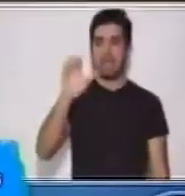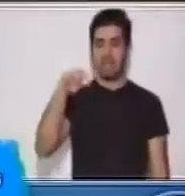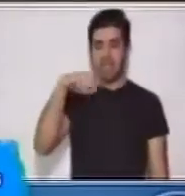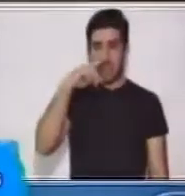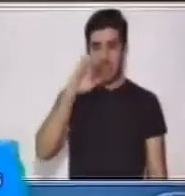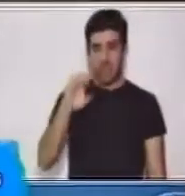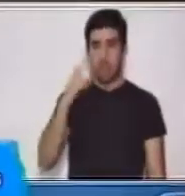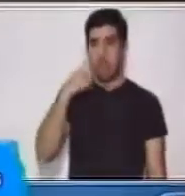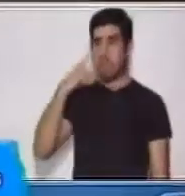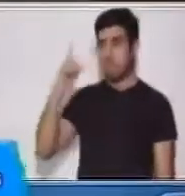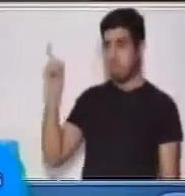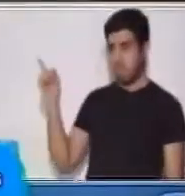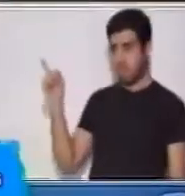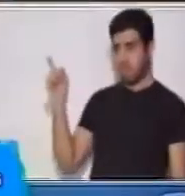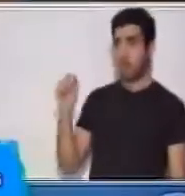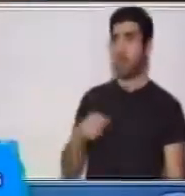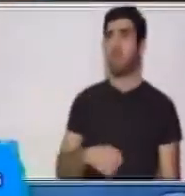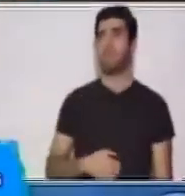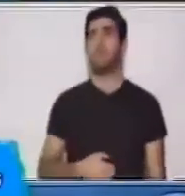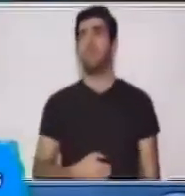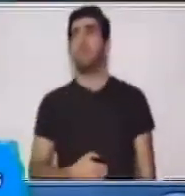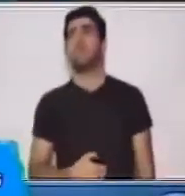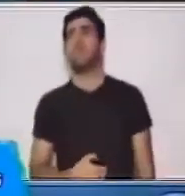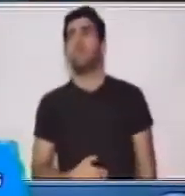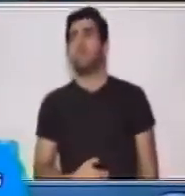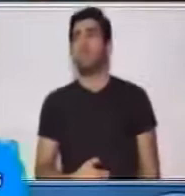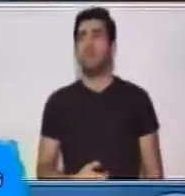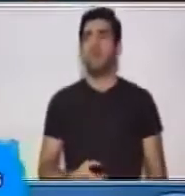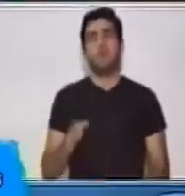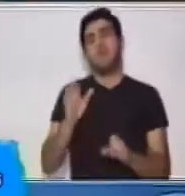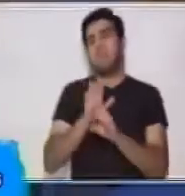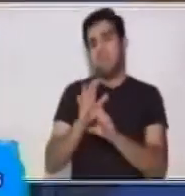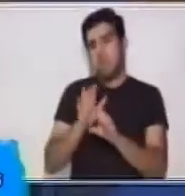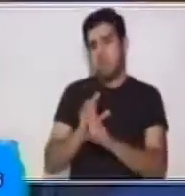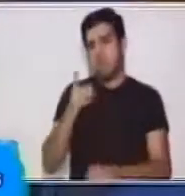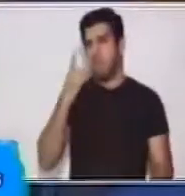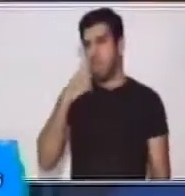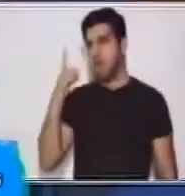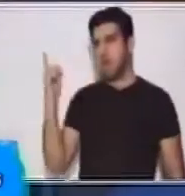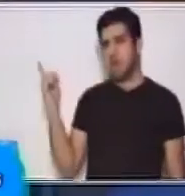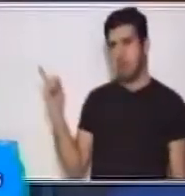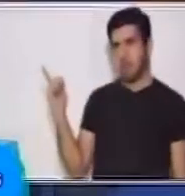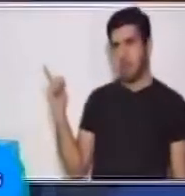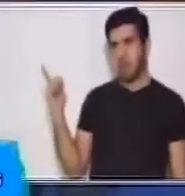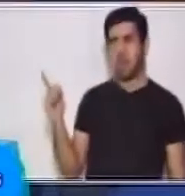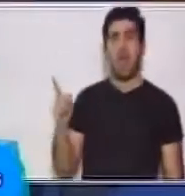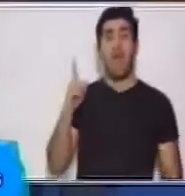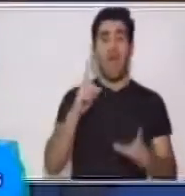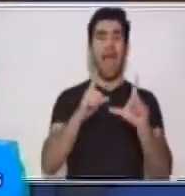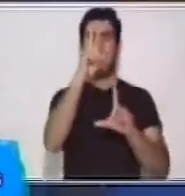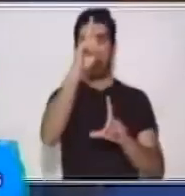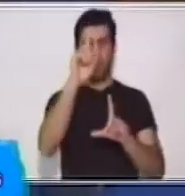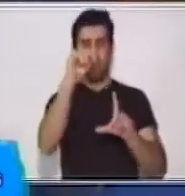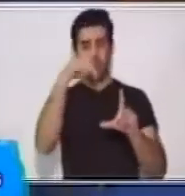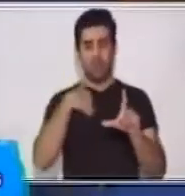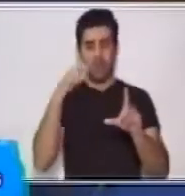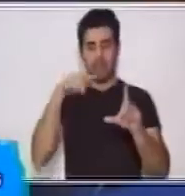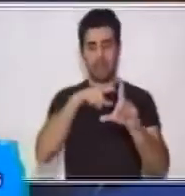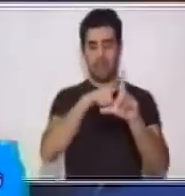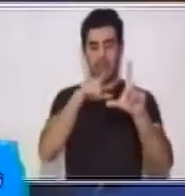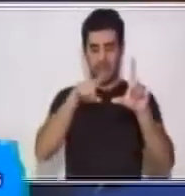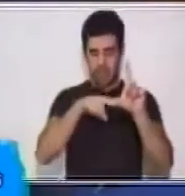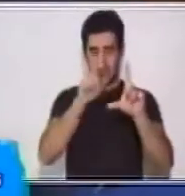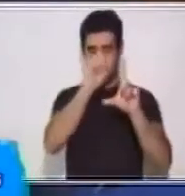Ahora veamos que me solicitaran este. Sí, ya no utilizamos el que está arriba, sino Muy el de bien. abajo.